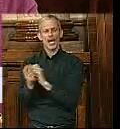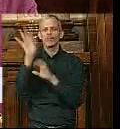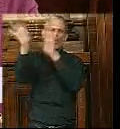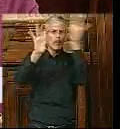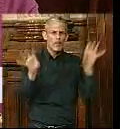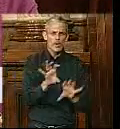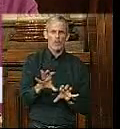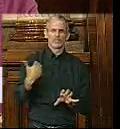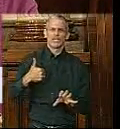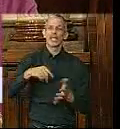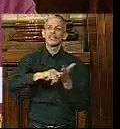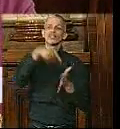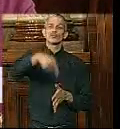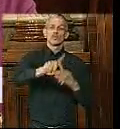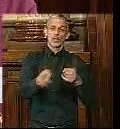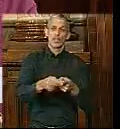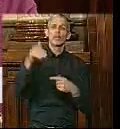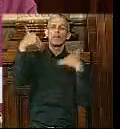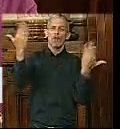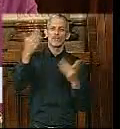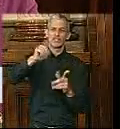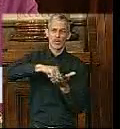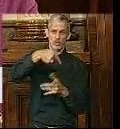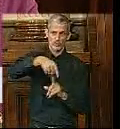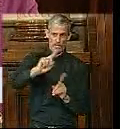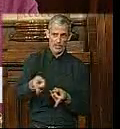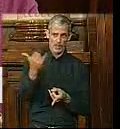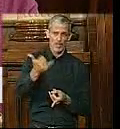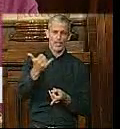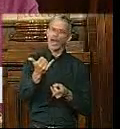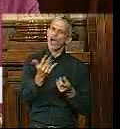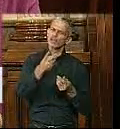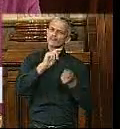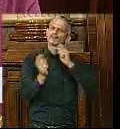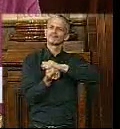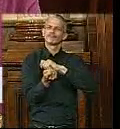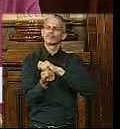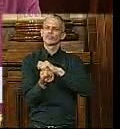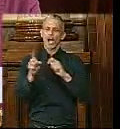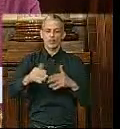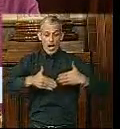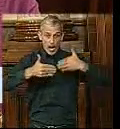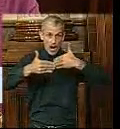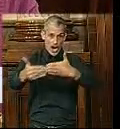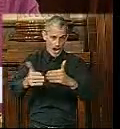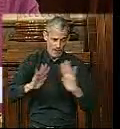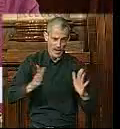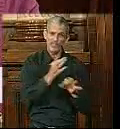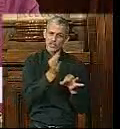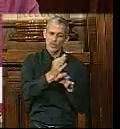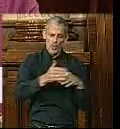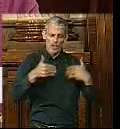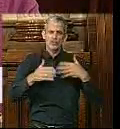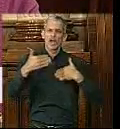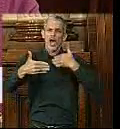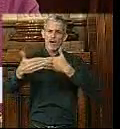de nuestro país, y en Ciudad de Buenos Aires y Provincia de Buenos Aires sobre todo. Digamos que estamos avanzando en educación